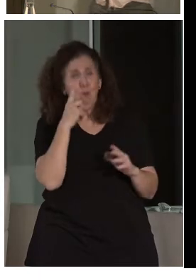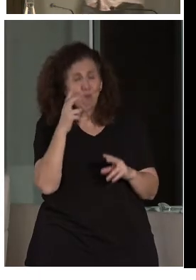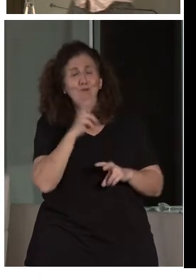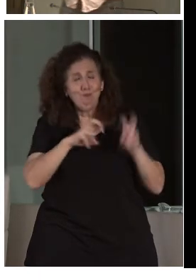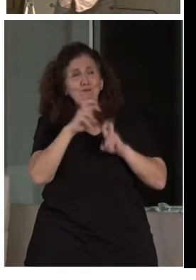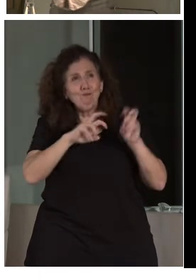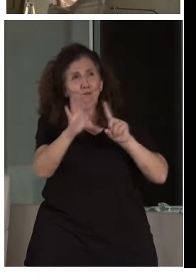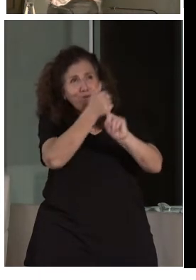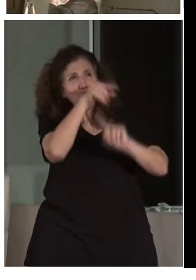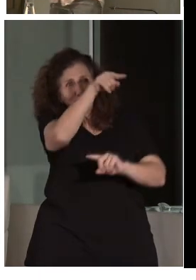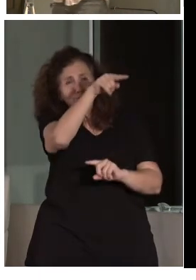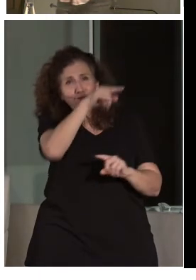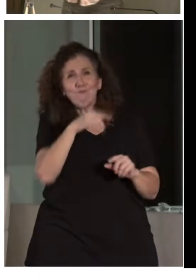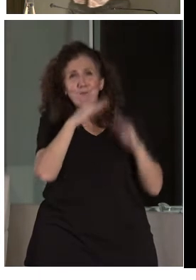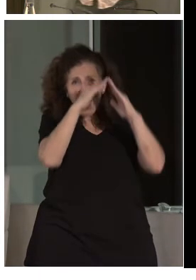chaleco.